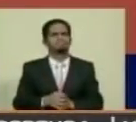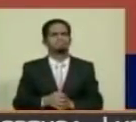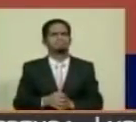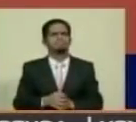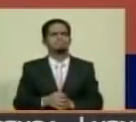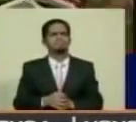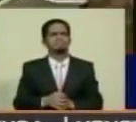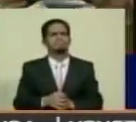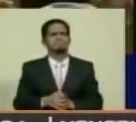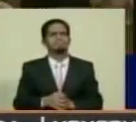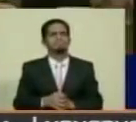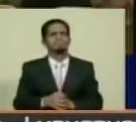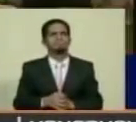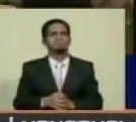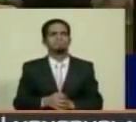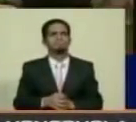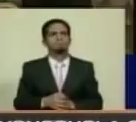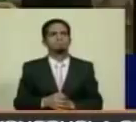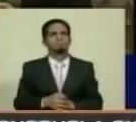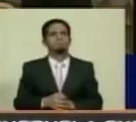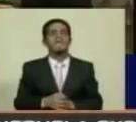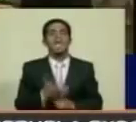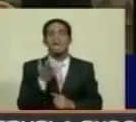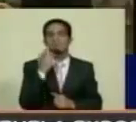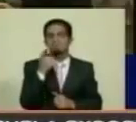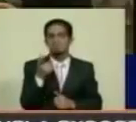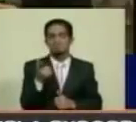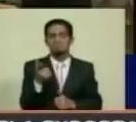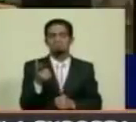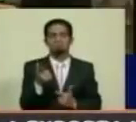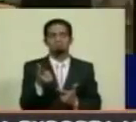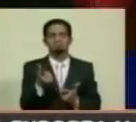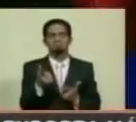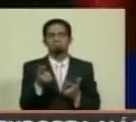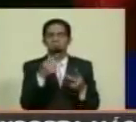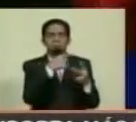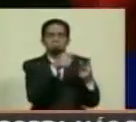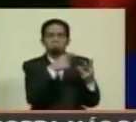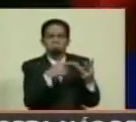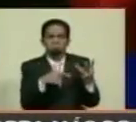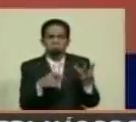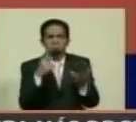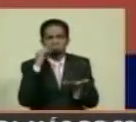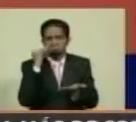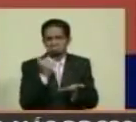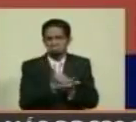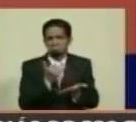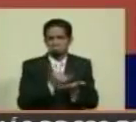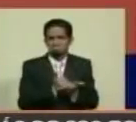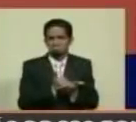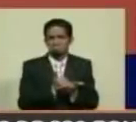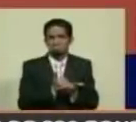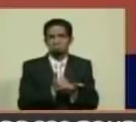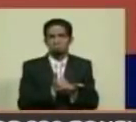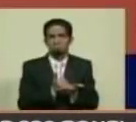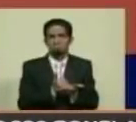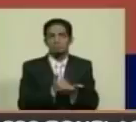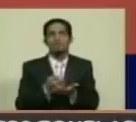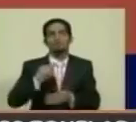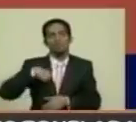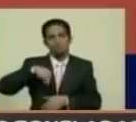Sin agendas o con agenda abierta, con la verificación necesaria,